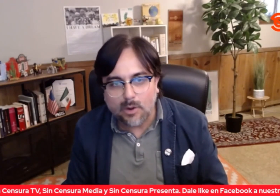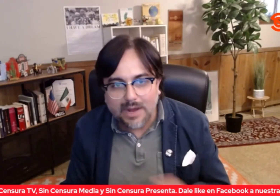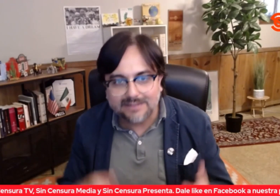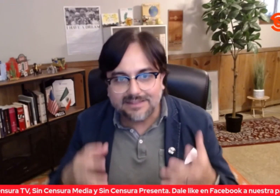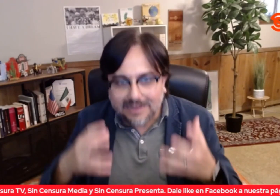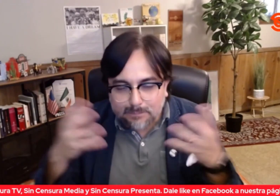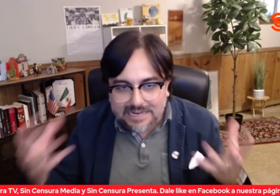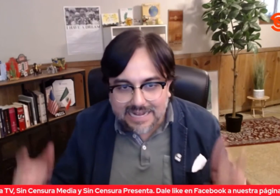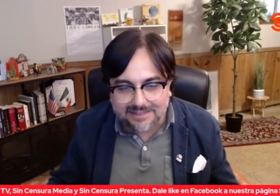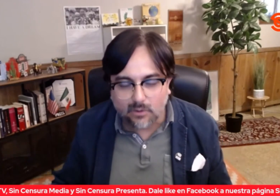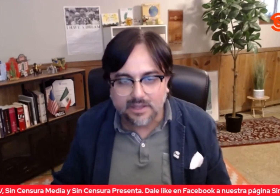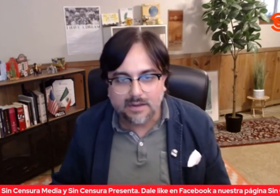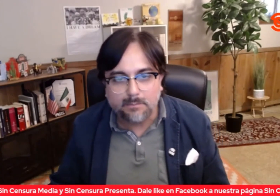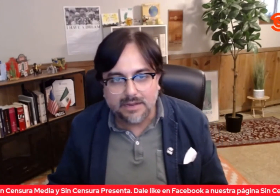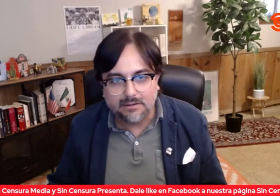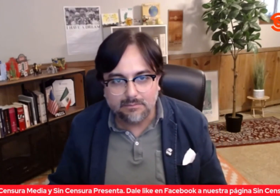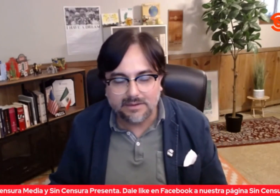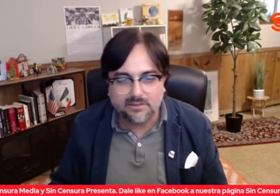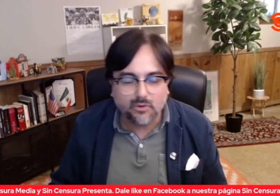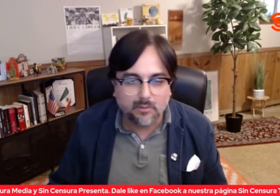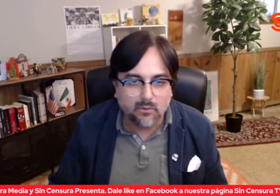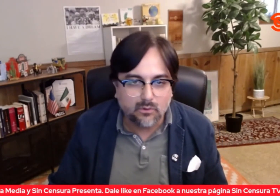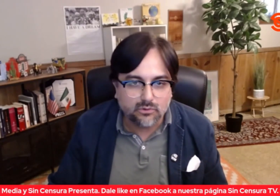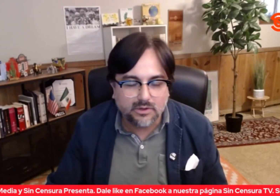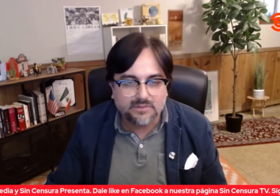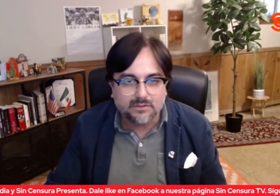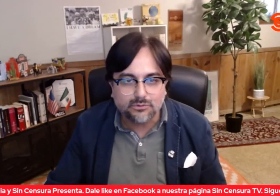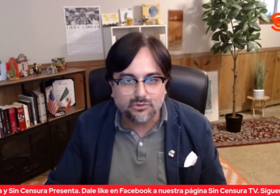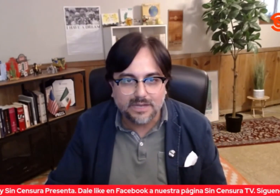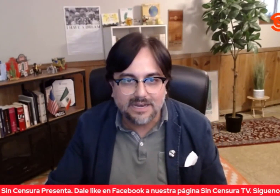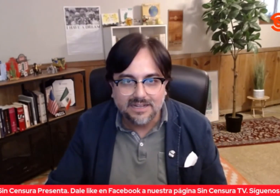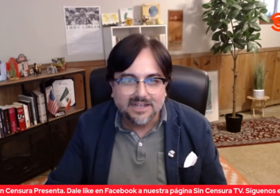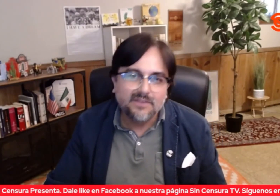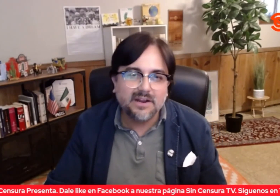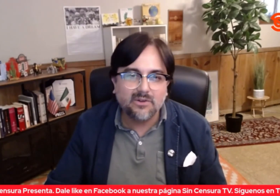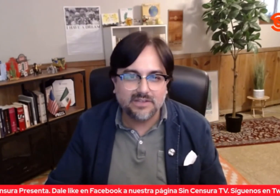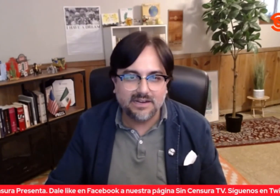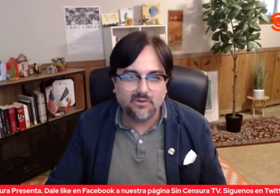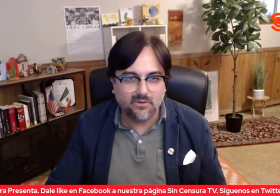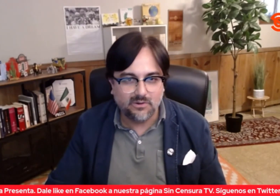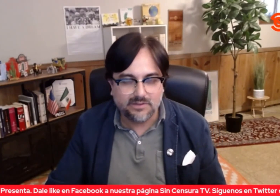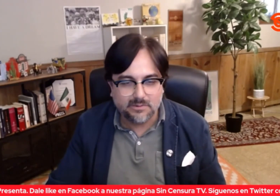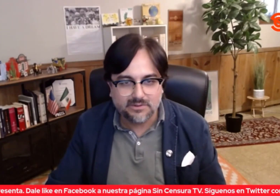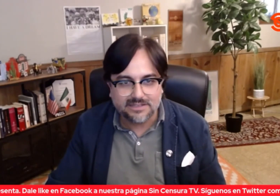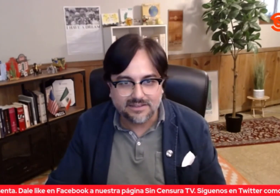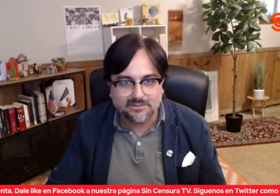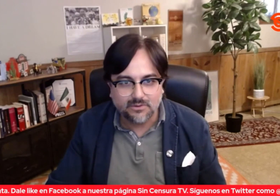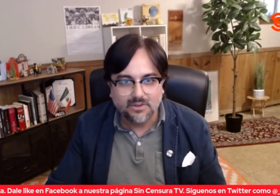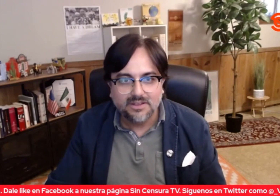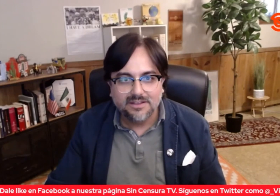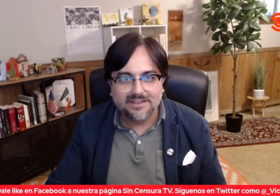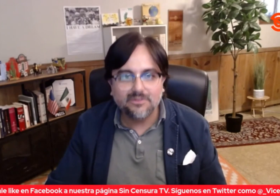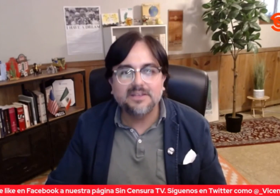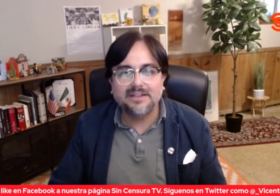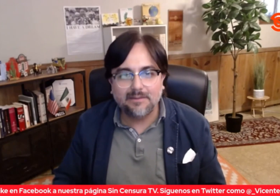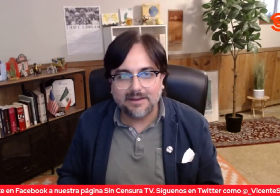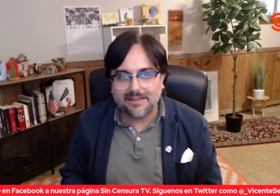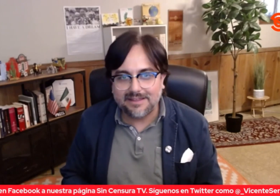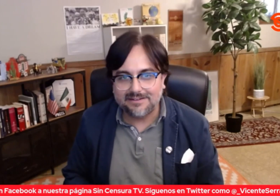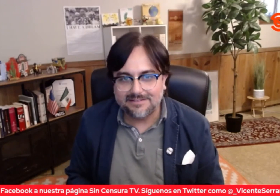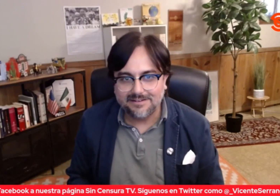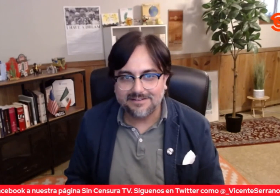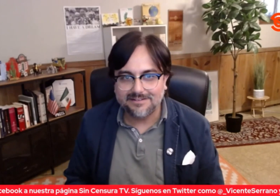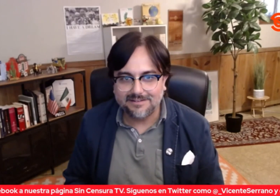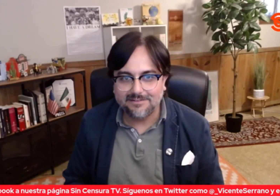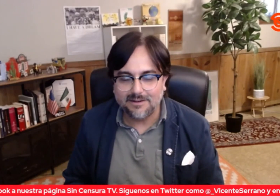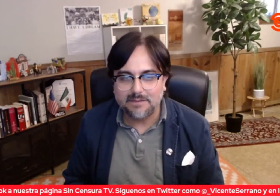el baluarte, el pilar de lo que era el Partido Revolucionario Institucional, y ahora nos sale con lo de los libros de texto. ¿En dónde cree que va a